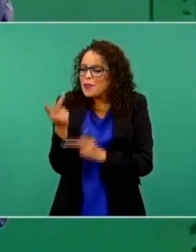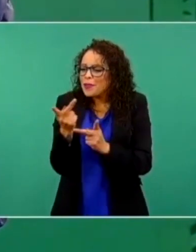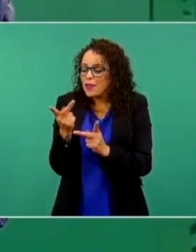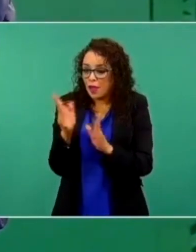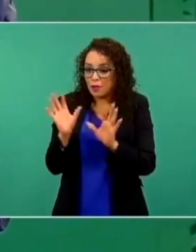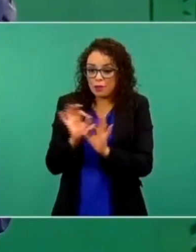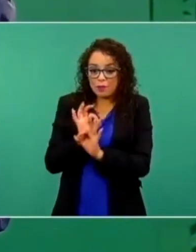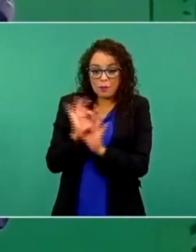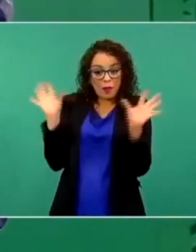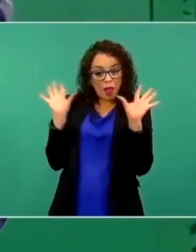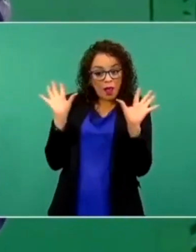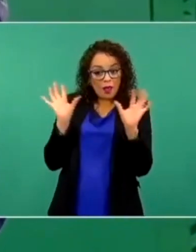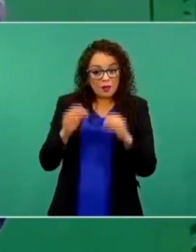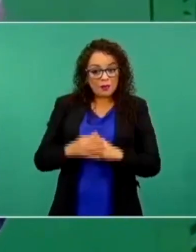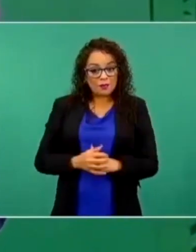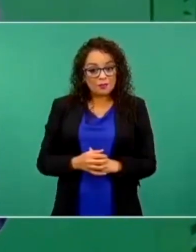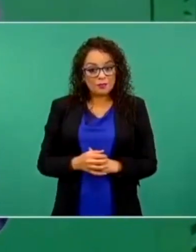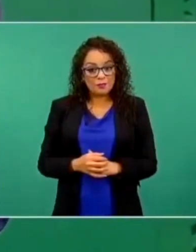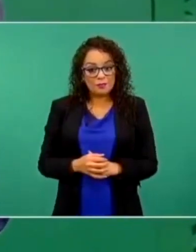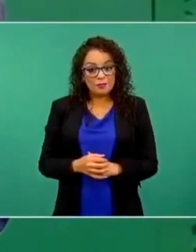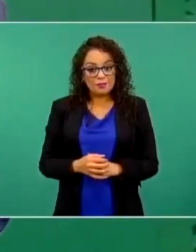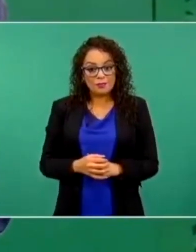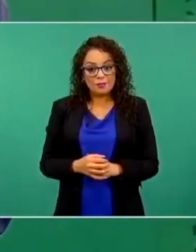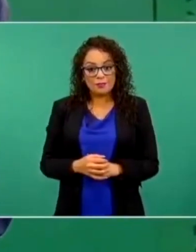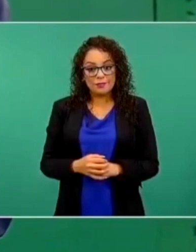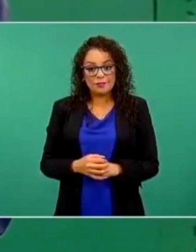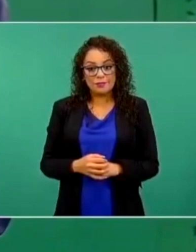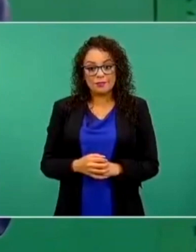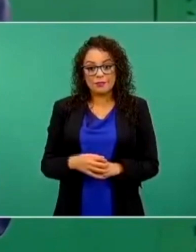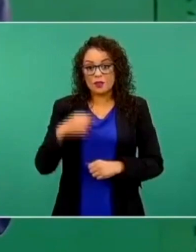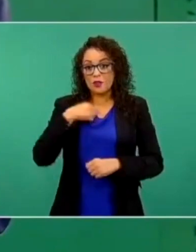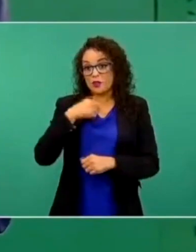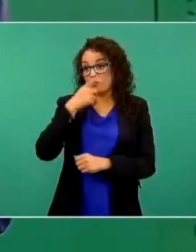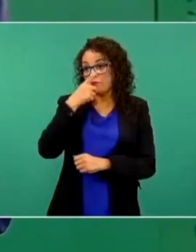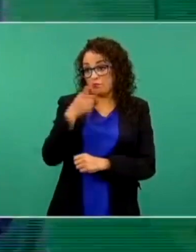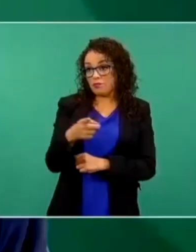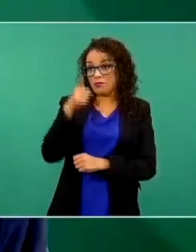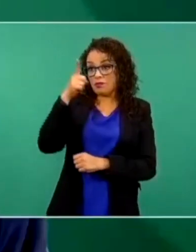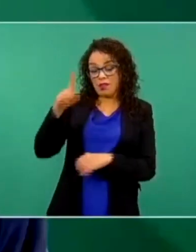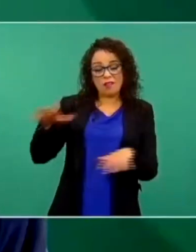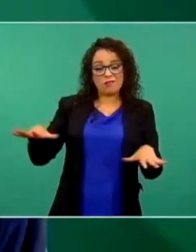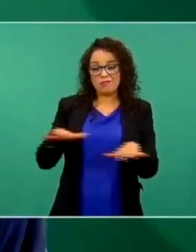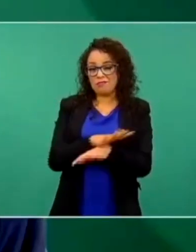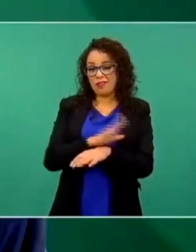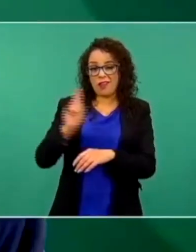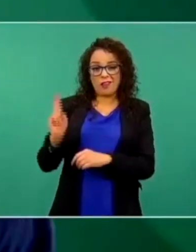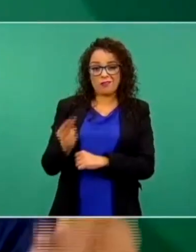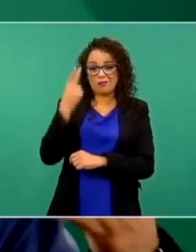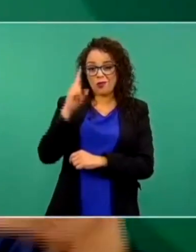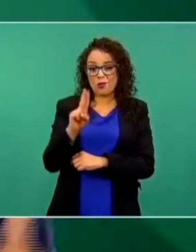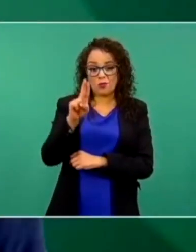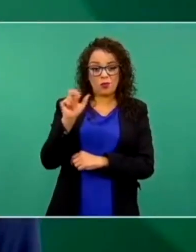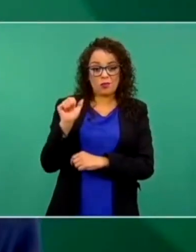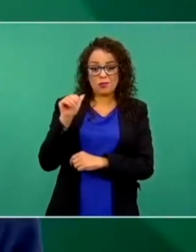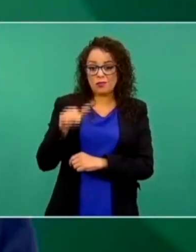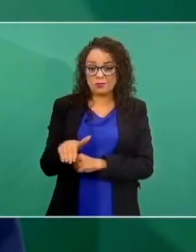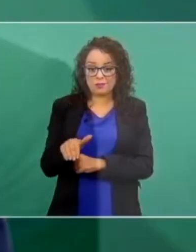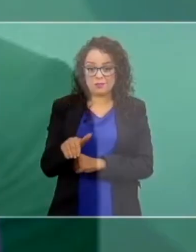además incita a sus huestes al linchamiento de quienes no se someten a obediencia